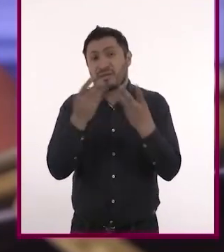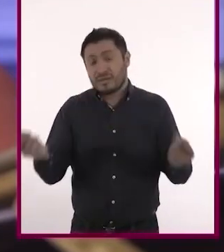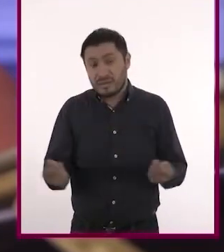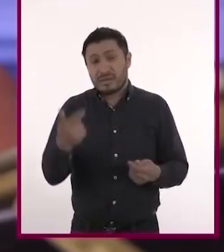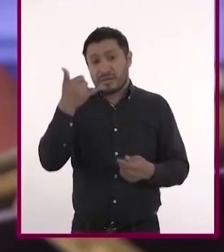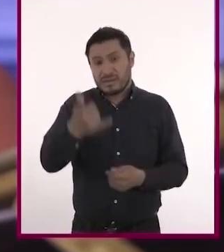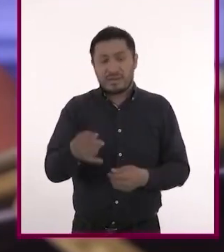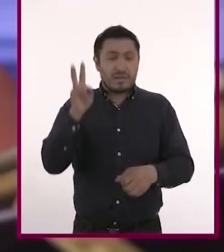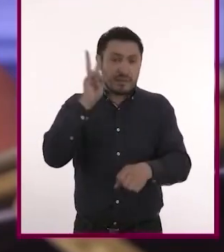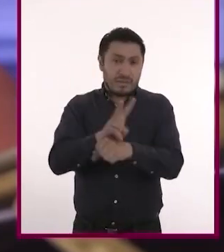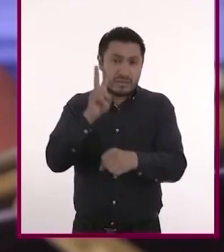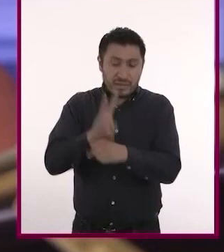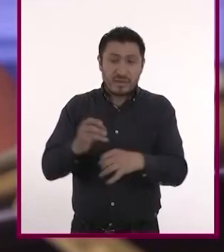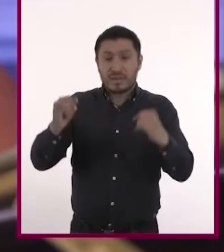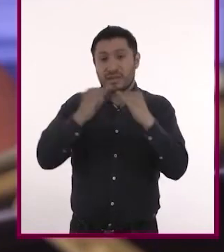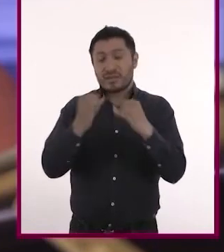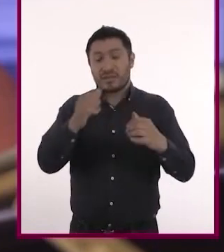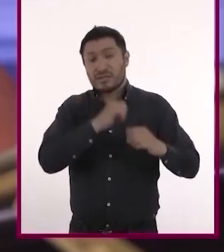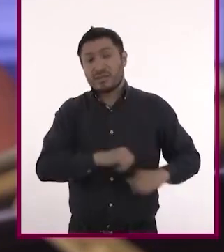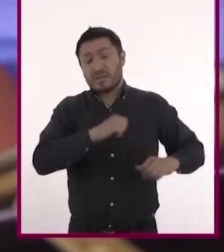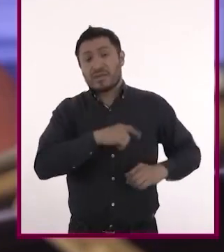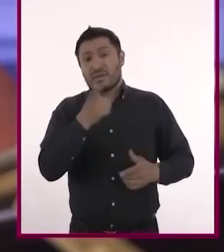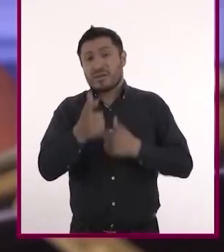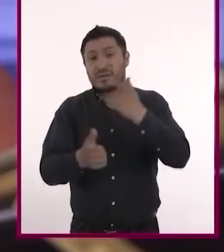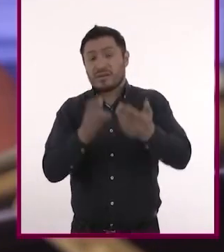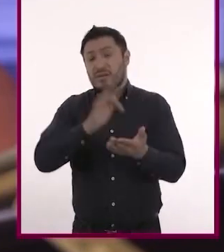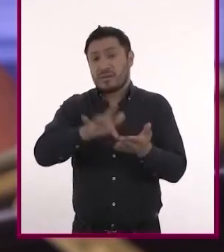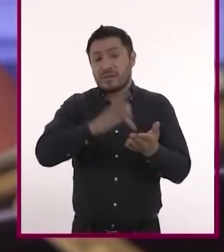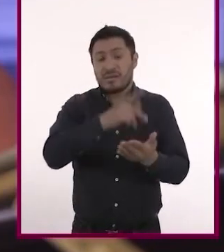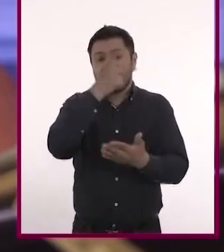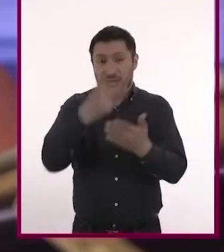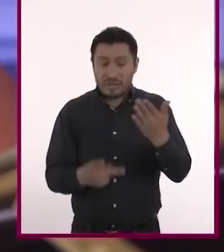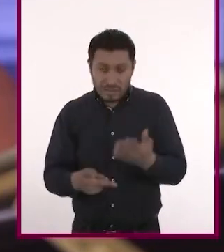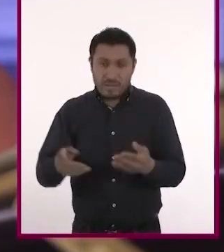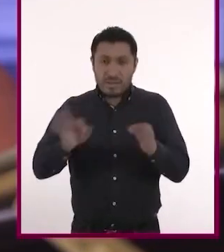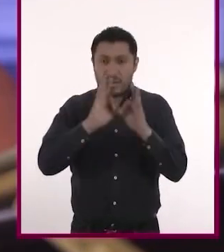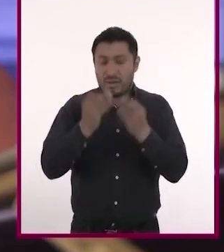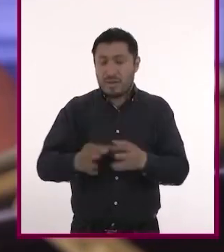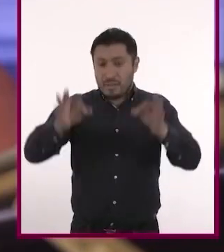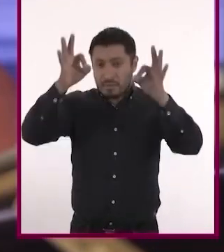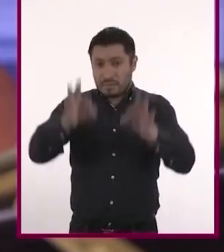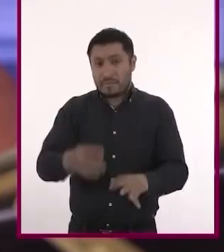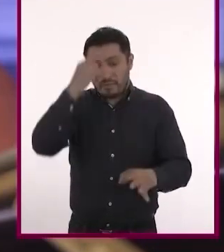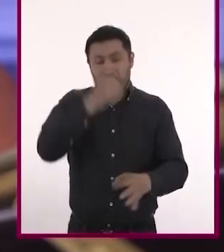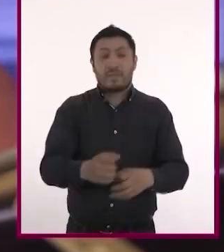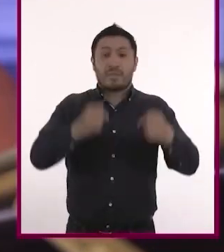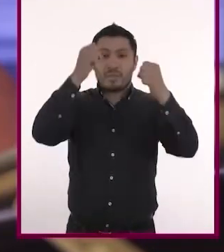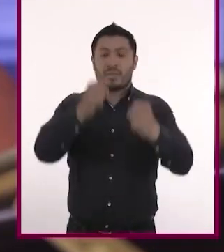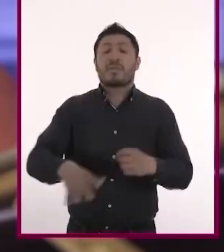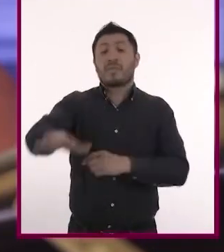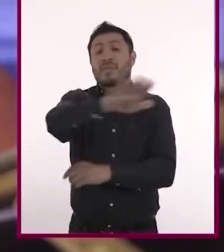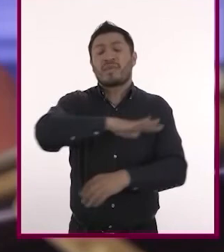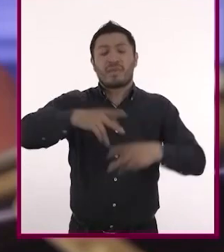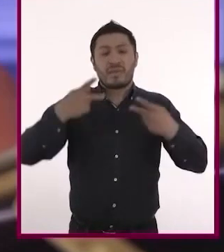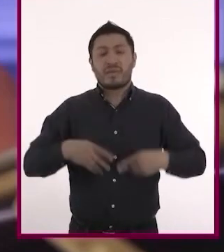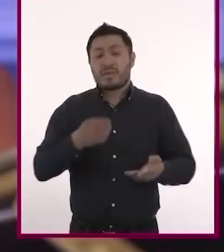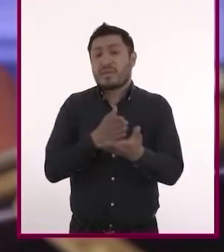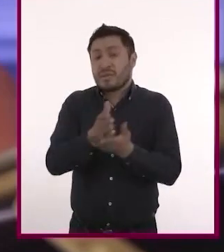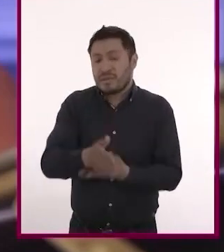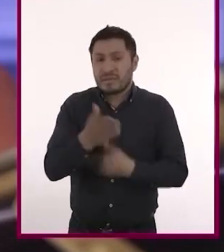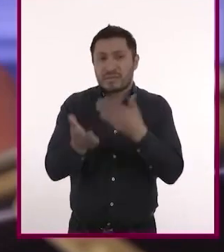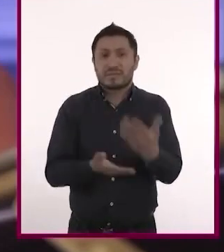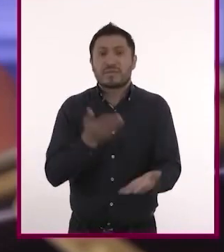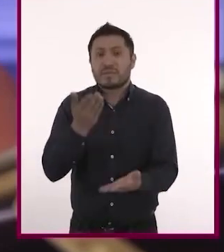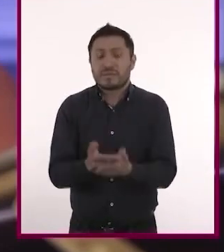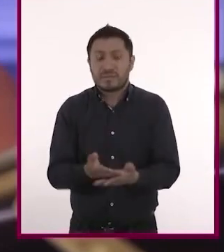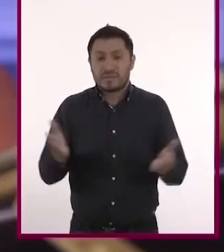las autoridades e instituciones asignen presupuesto y generen programas, estrategias y acciones que garanticen el acceso de todas y todos a los